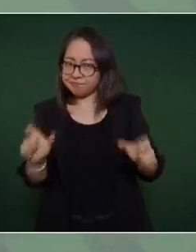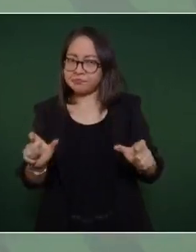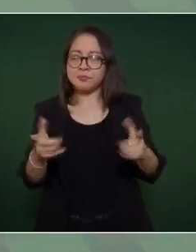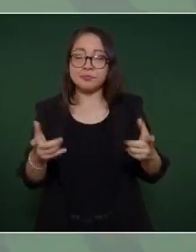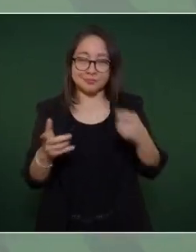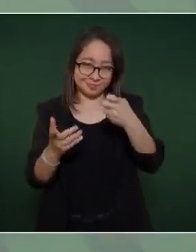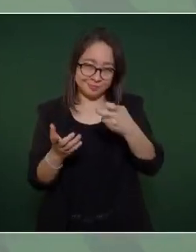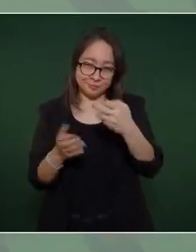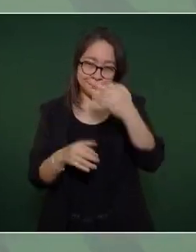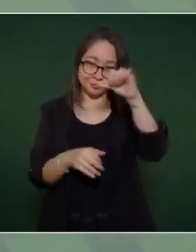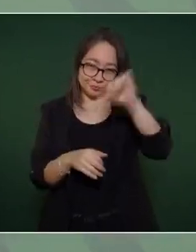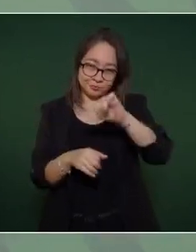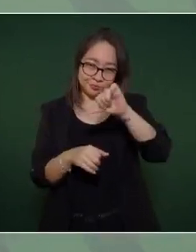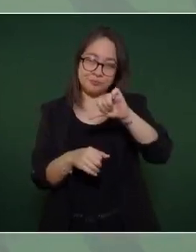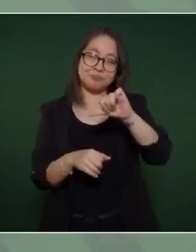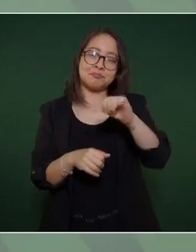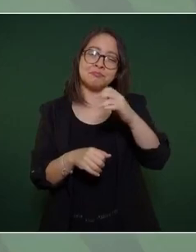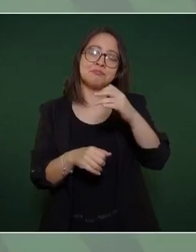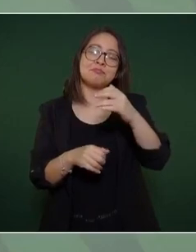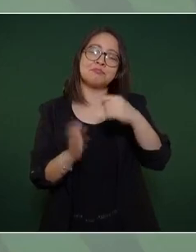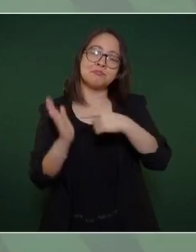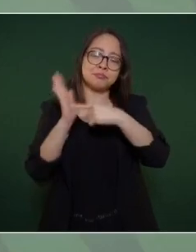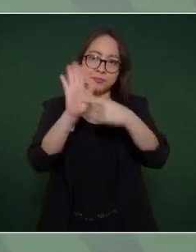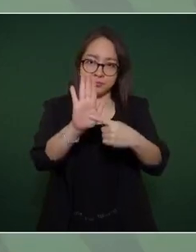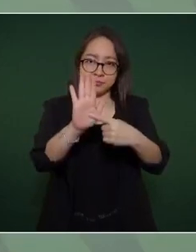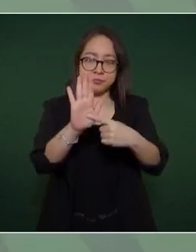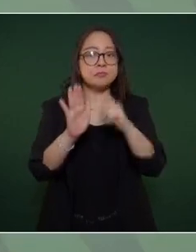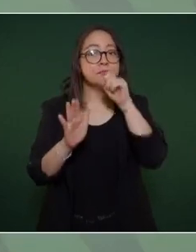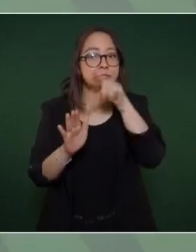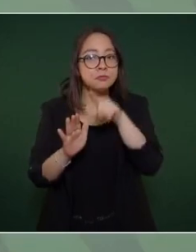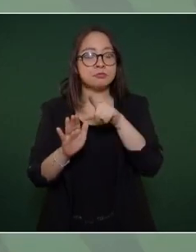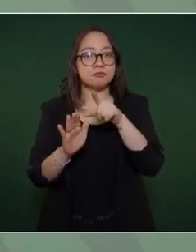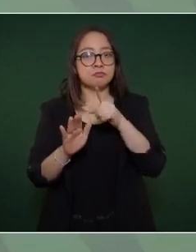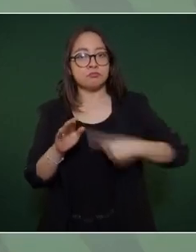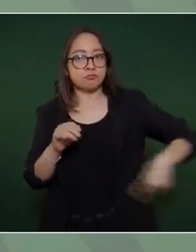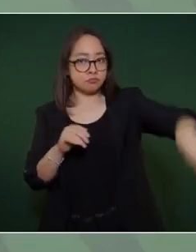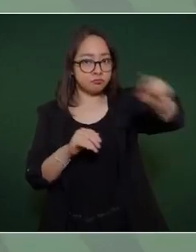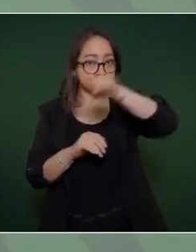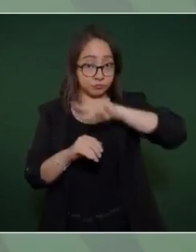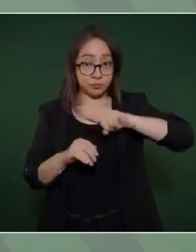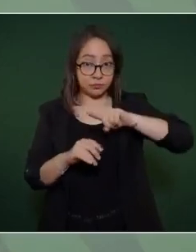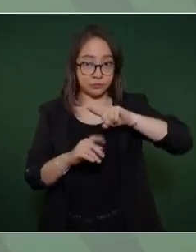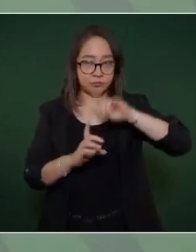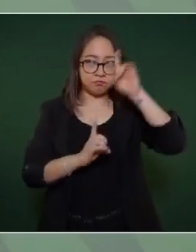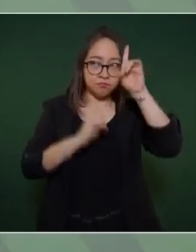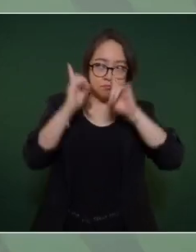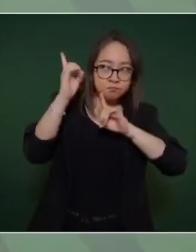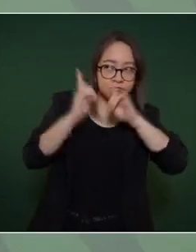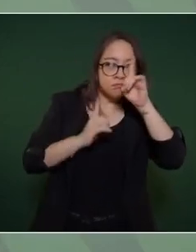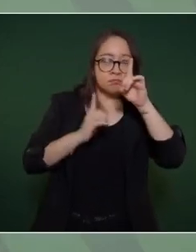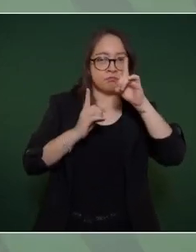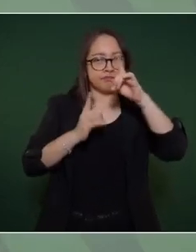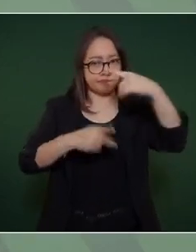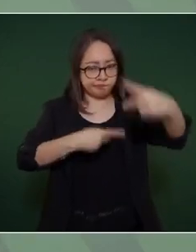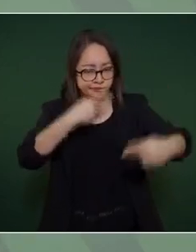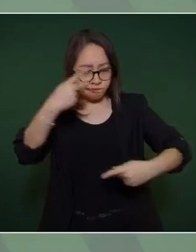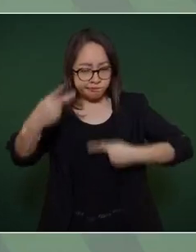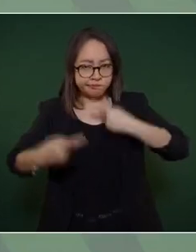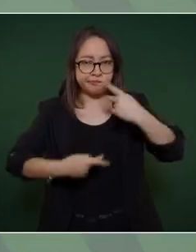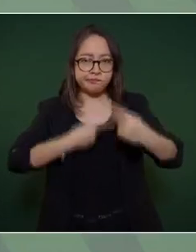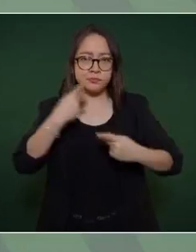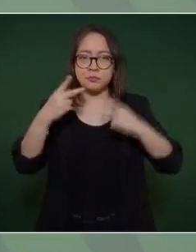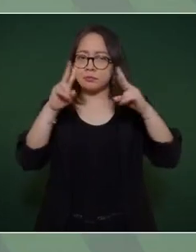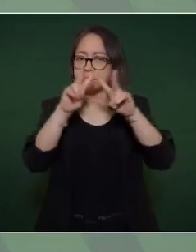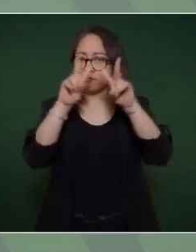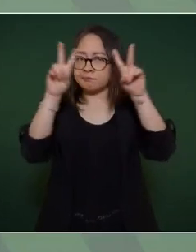poder también responder preguntas de ustedes sobre la situación del